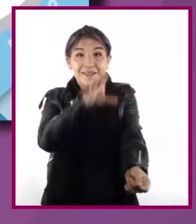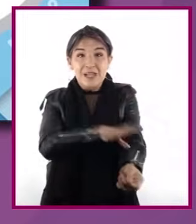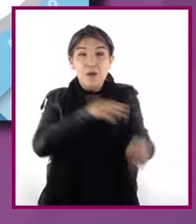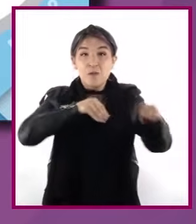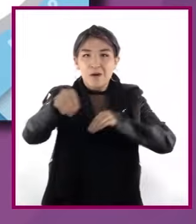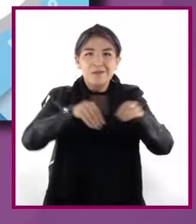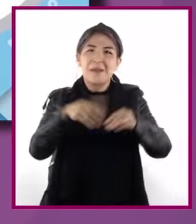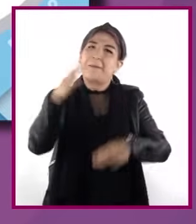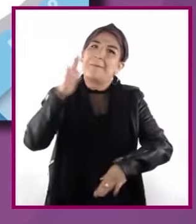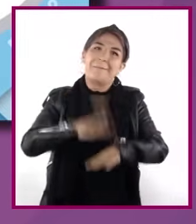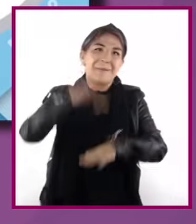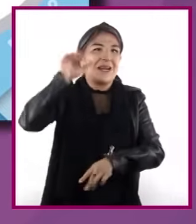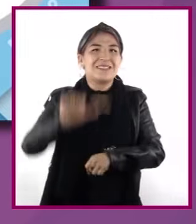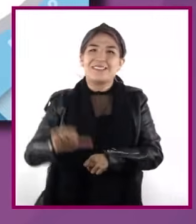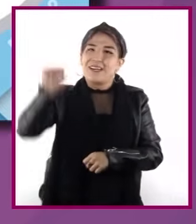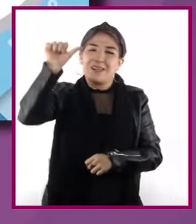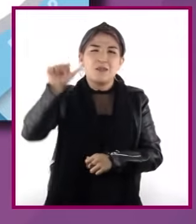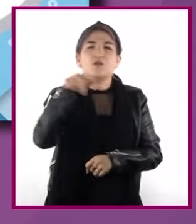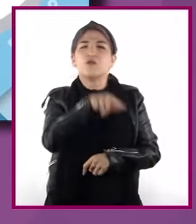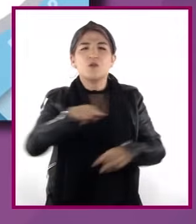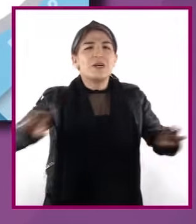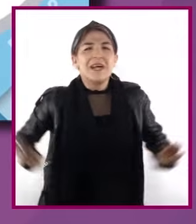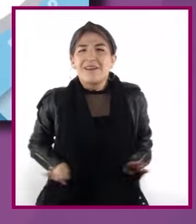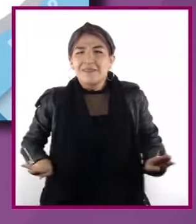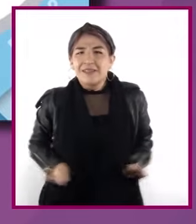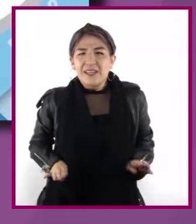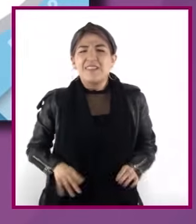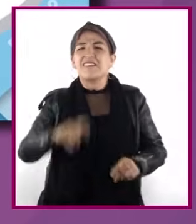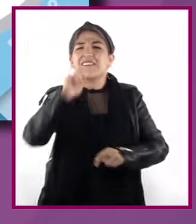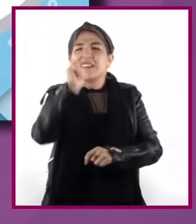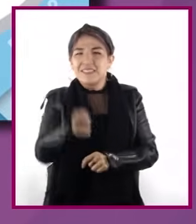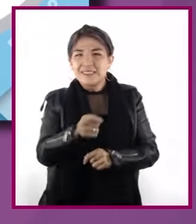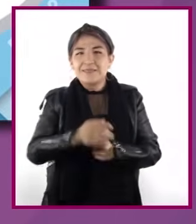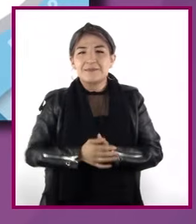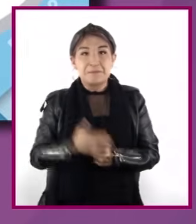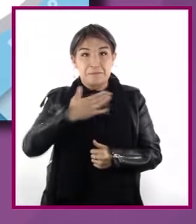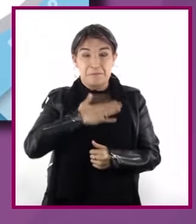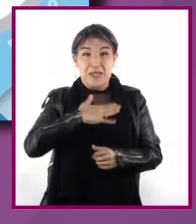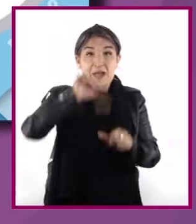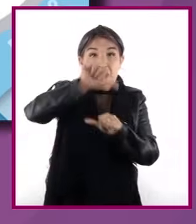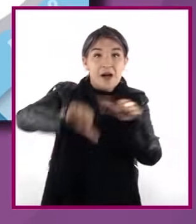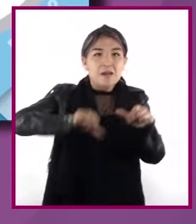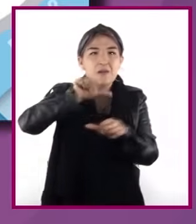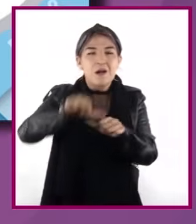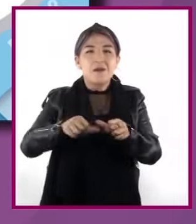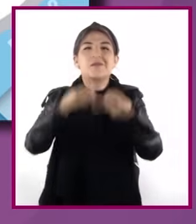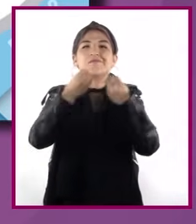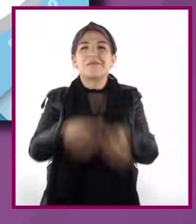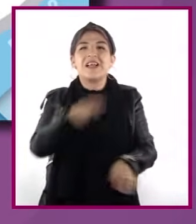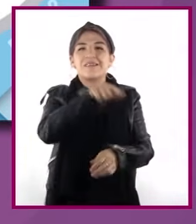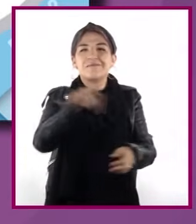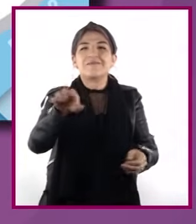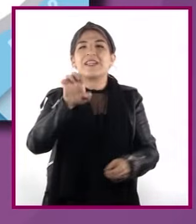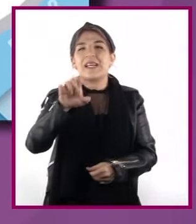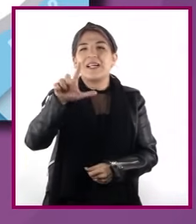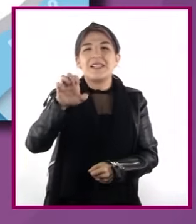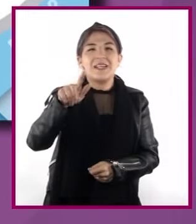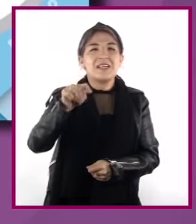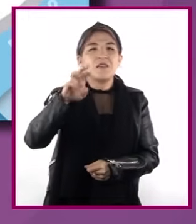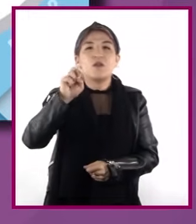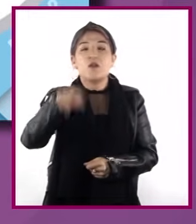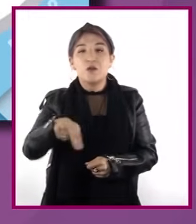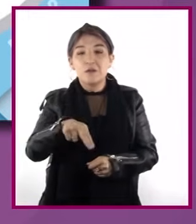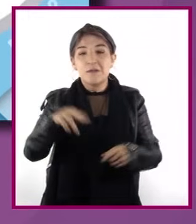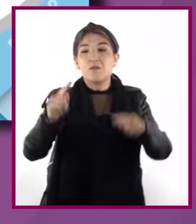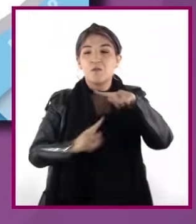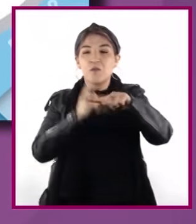es muy alta. Una característica muy importante es que mis átomos pierden electrones por las altas